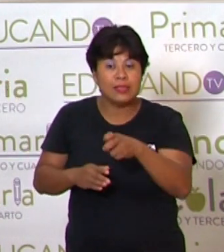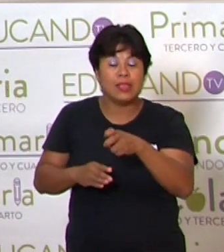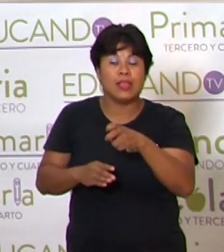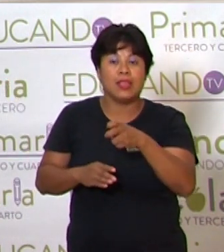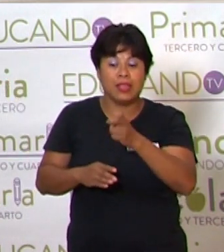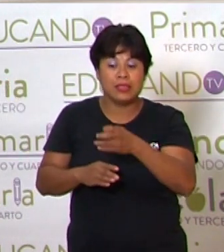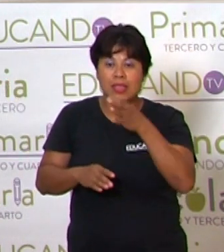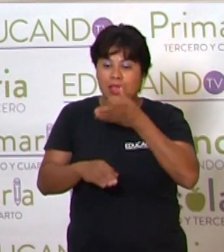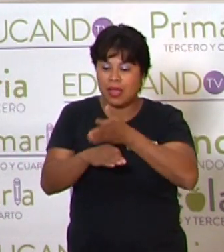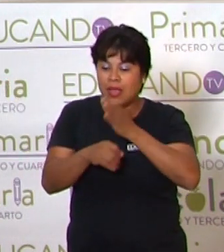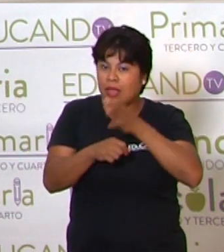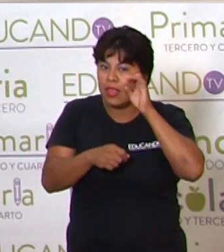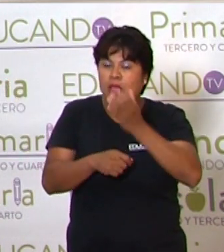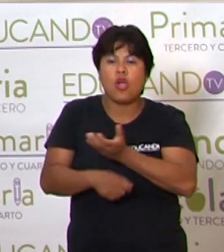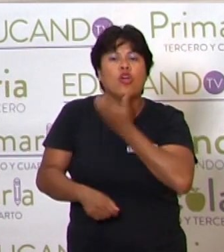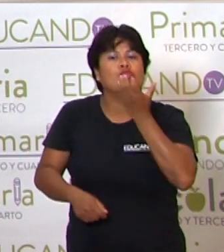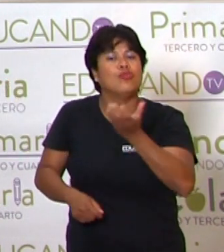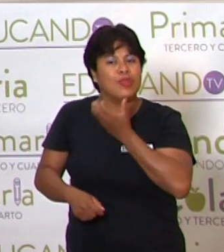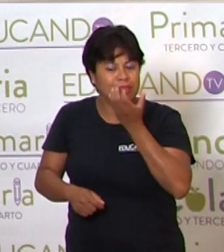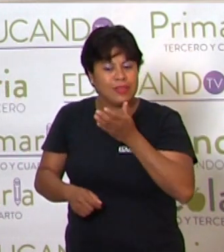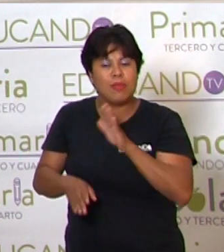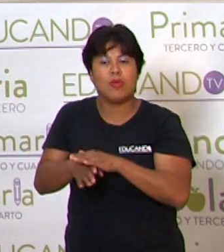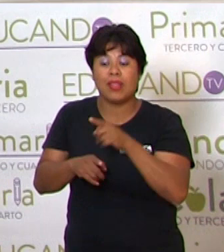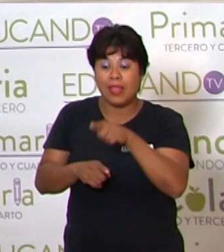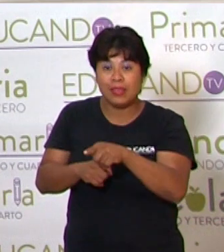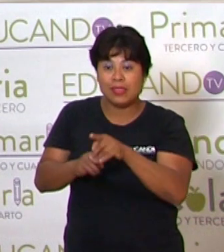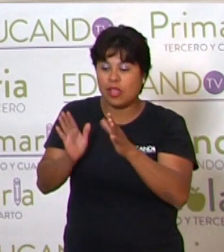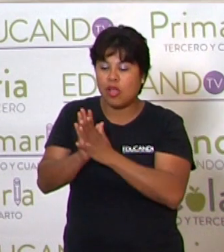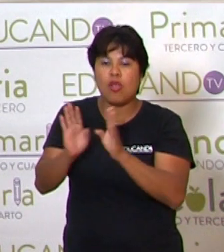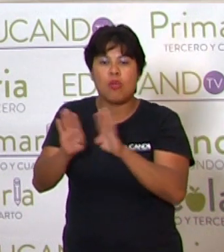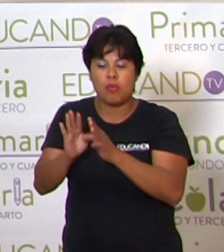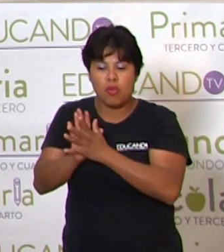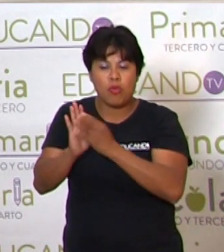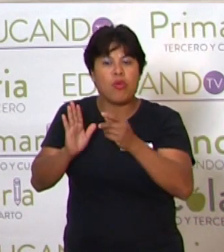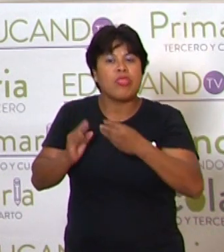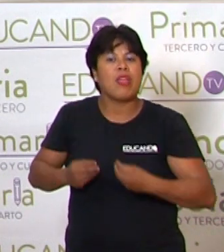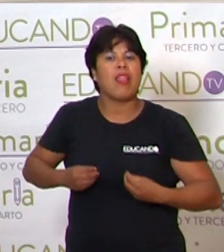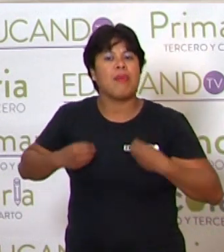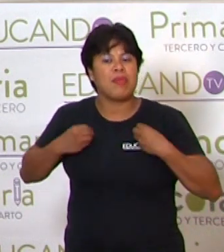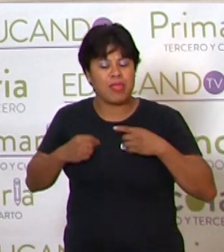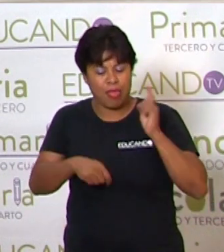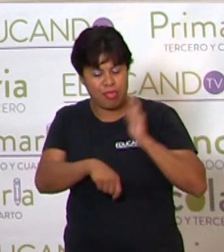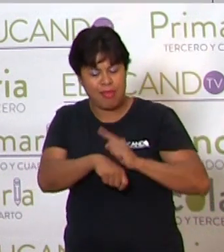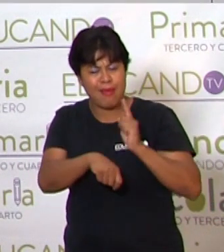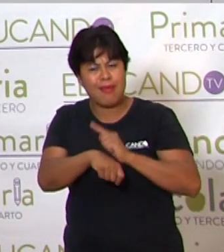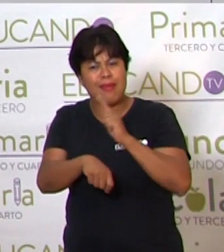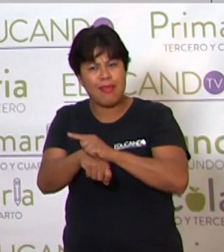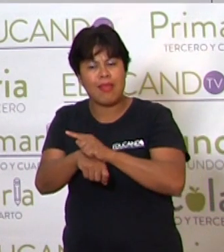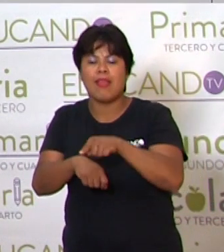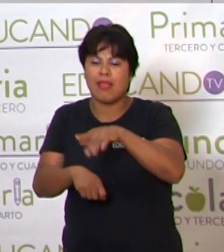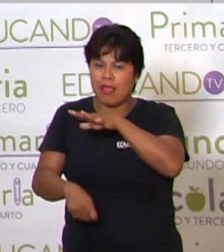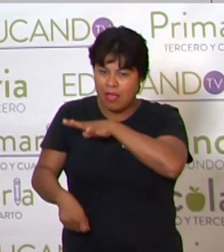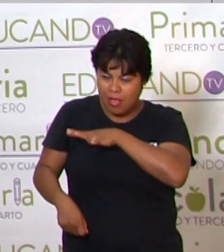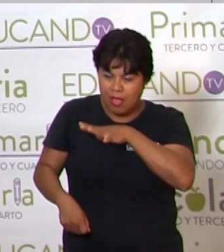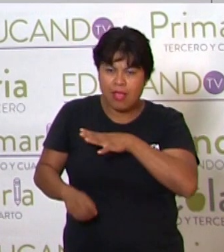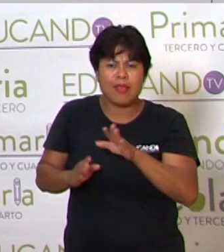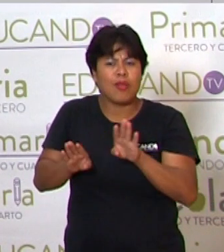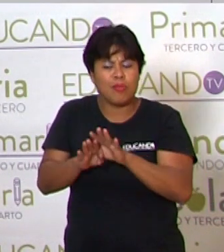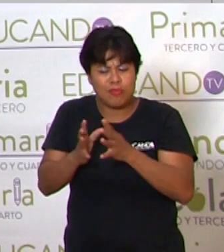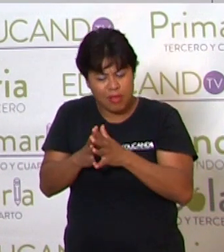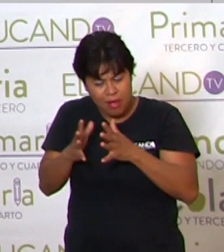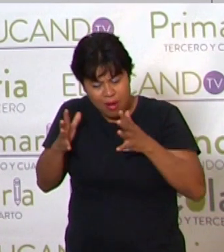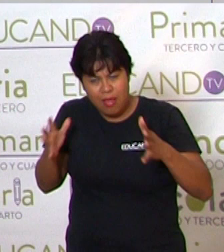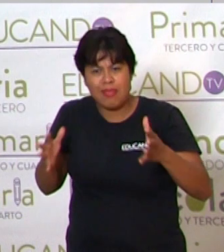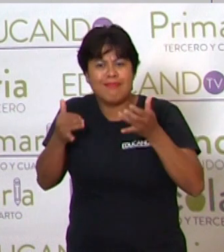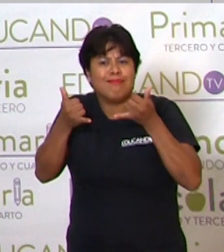una caricatura costumbrista porque nos retrata una escena de la vida diaria en la que aparece una